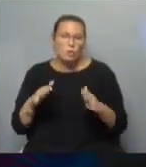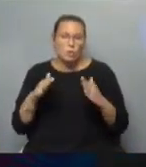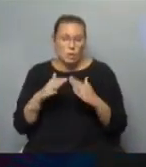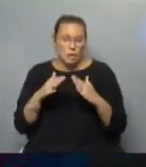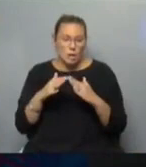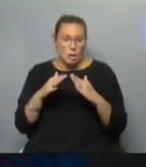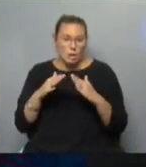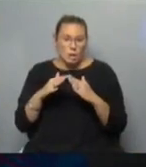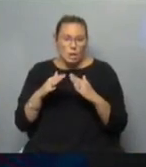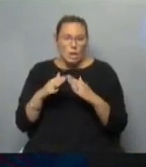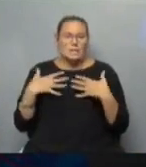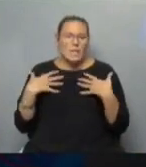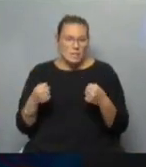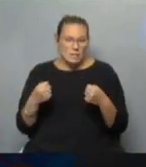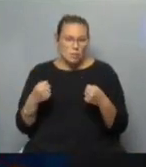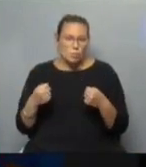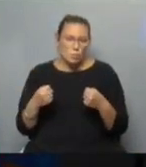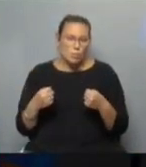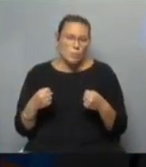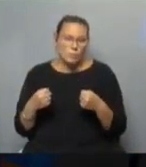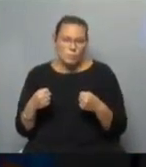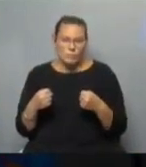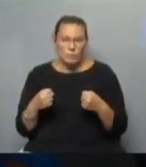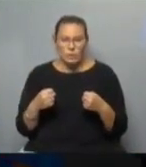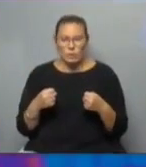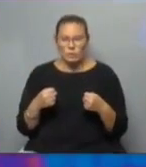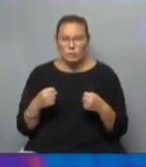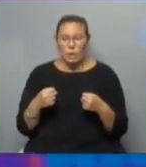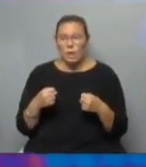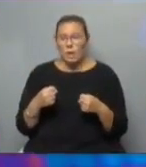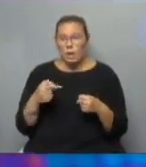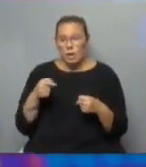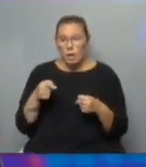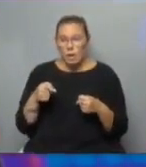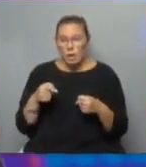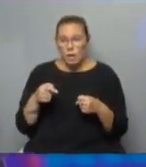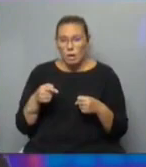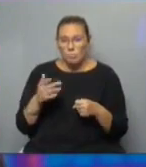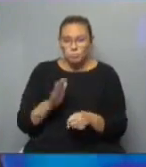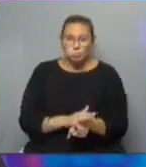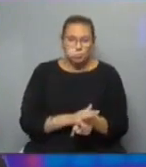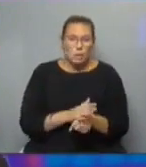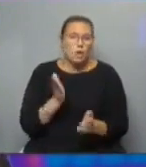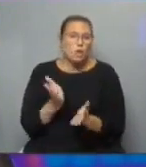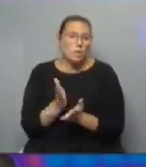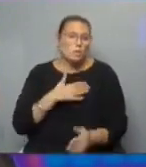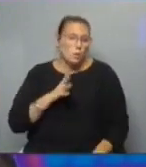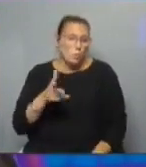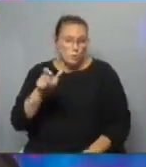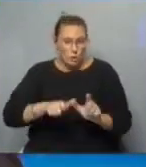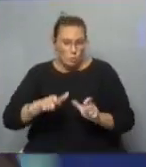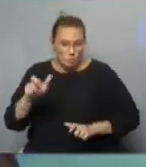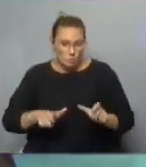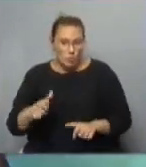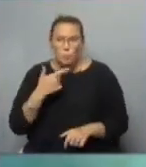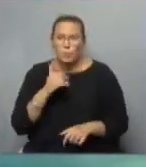de las casas de salud, lo que como yo quiera llamarle, que en el fondo inhiben los derechos humanos de esas personas. Porque, por